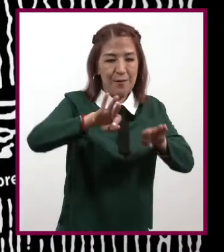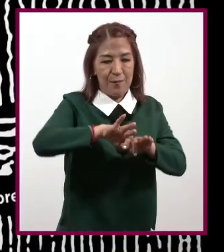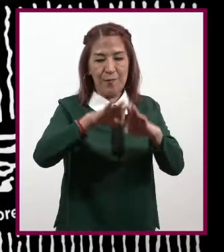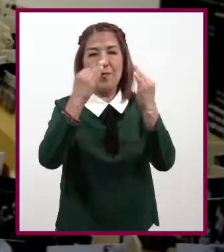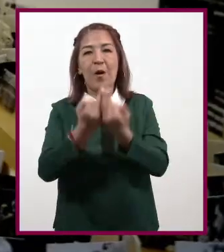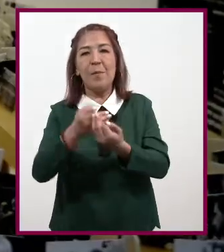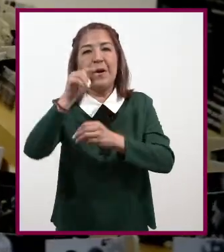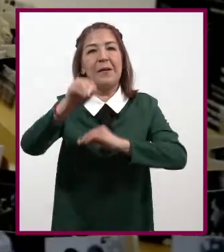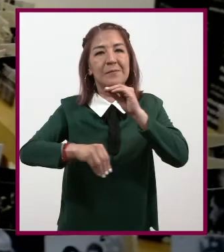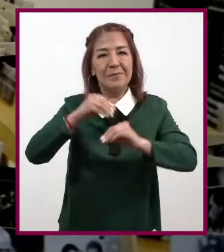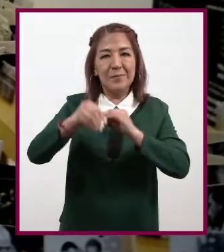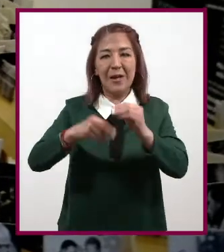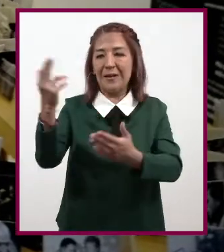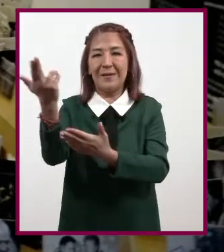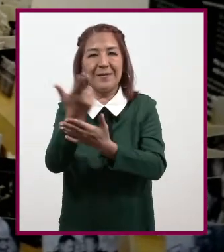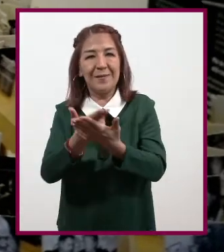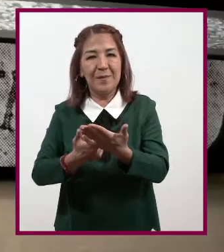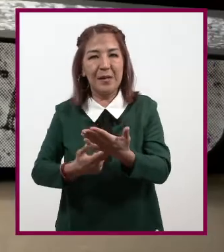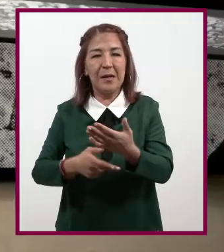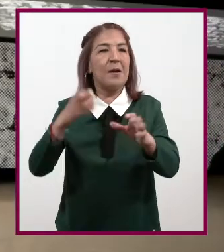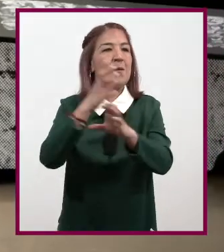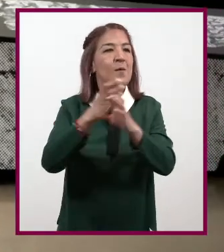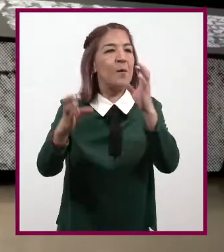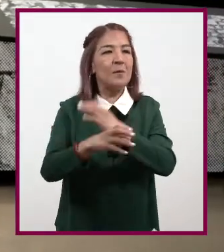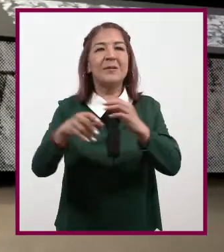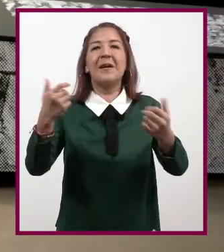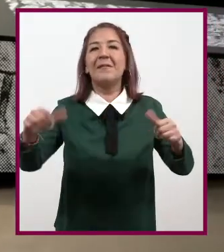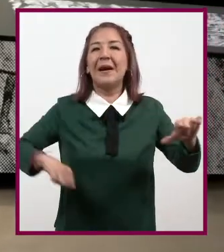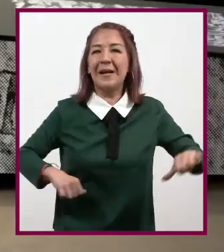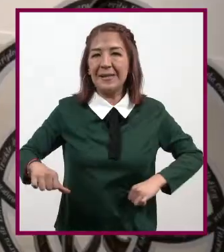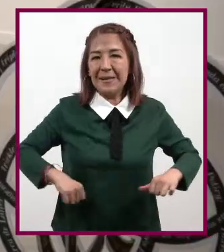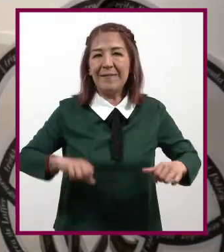forma, diagramación, producción de algo,